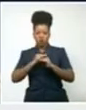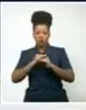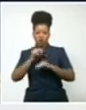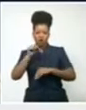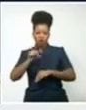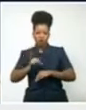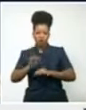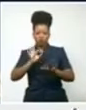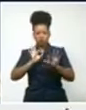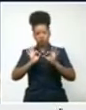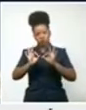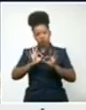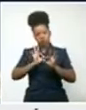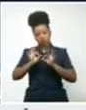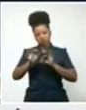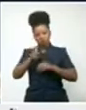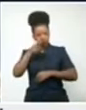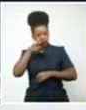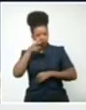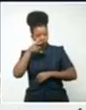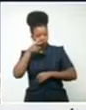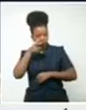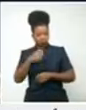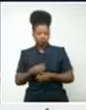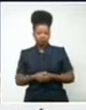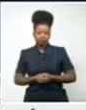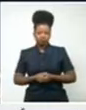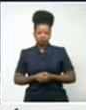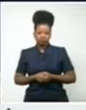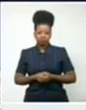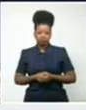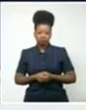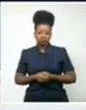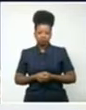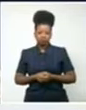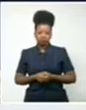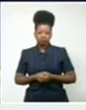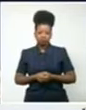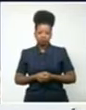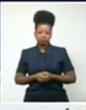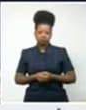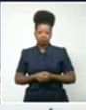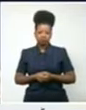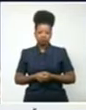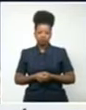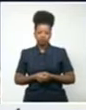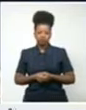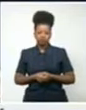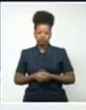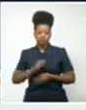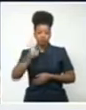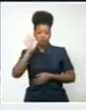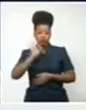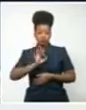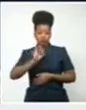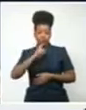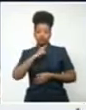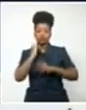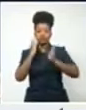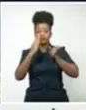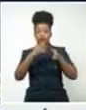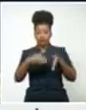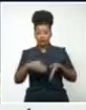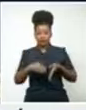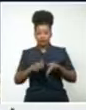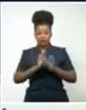de cuidado. O sea, va hacia la recuperación. Con tasas de letalidad, ya